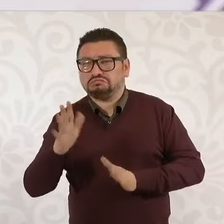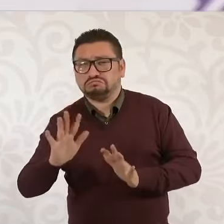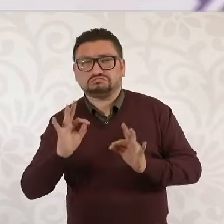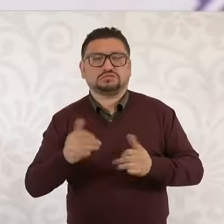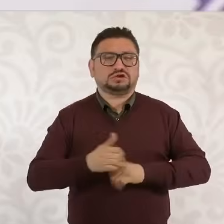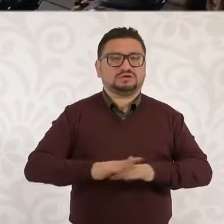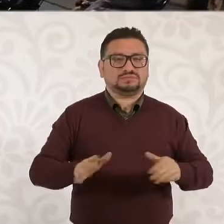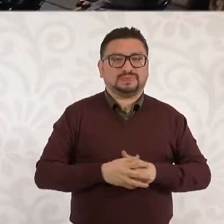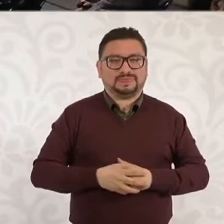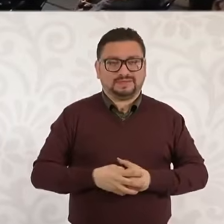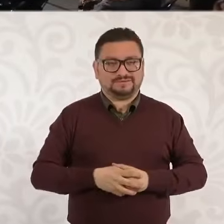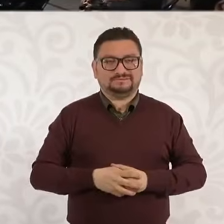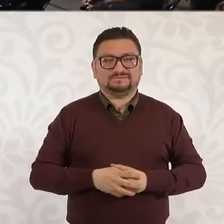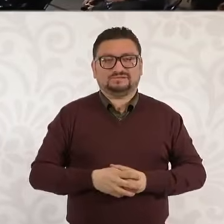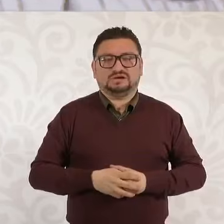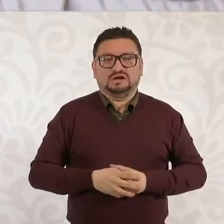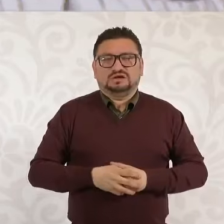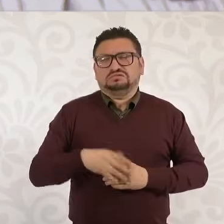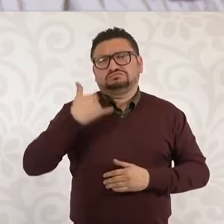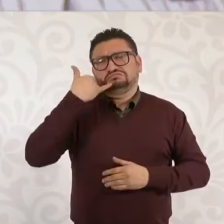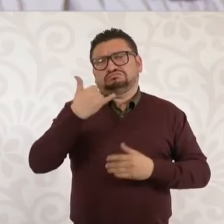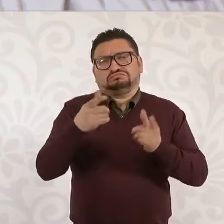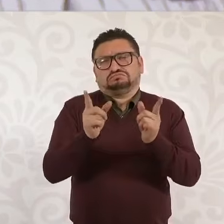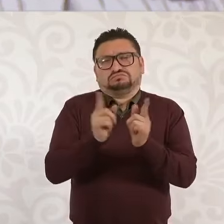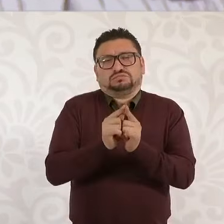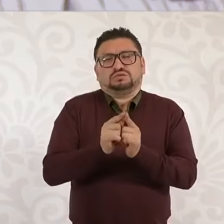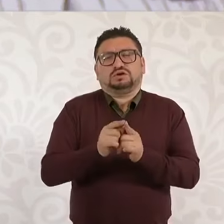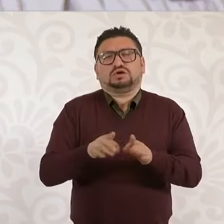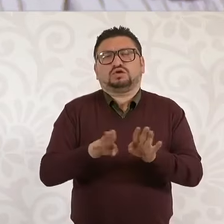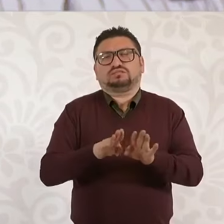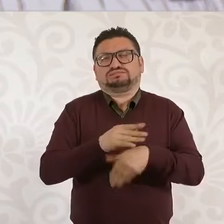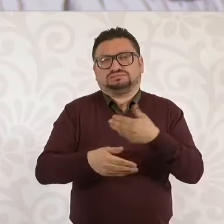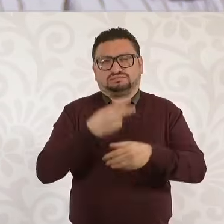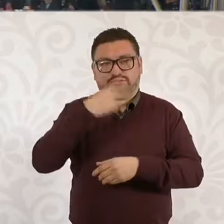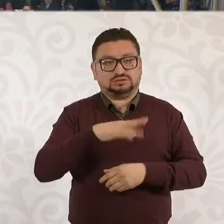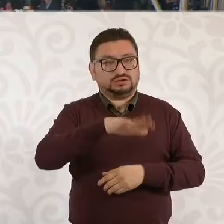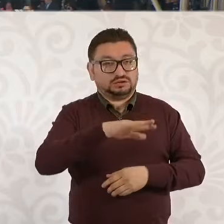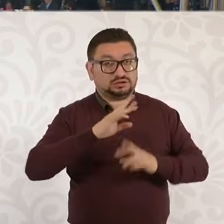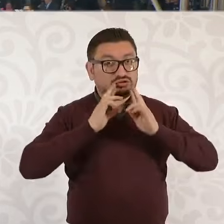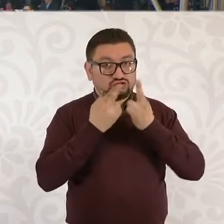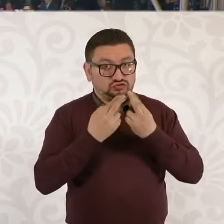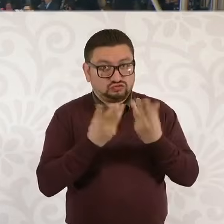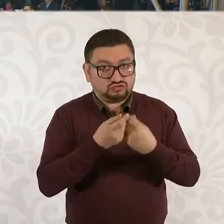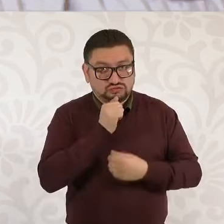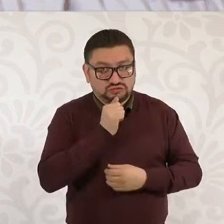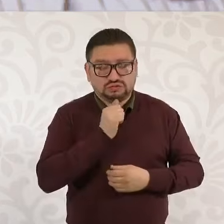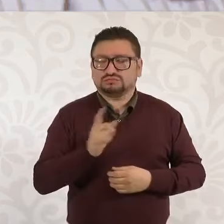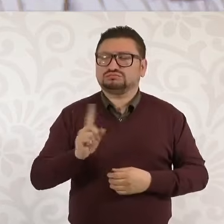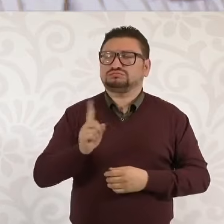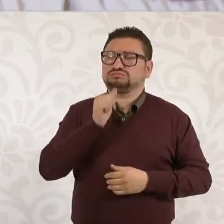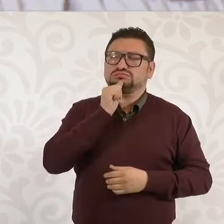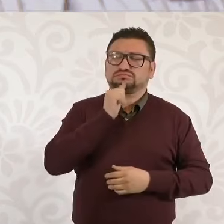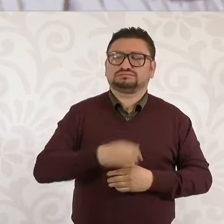Y reunión todavía fue así la llamada corta y para ver cómo estaban las cosas en México. Y reunión todavía no en puerta. No, todavía no tenemos